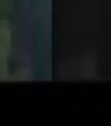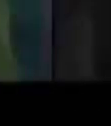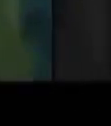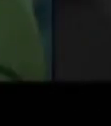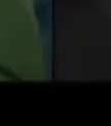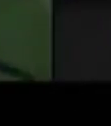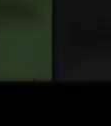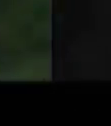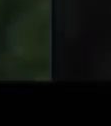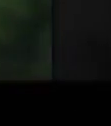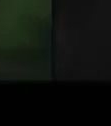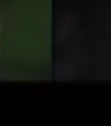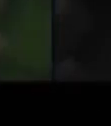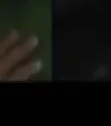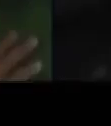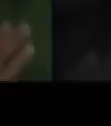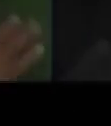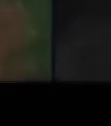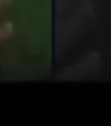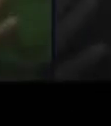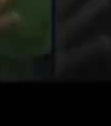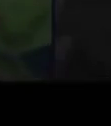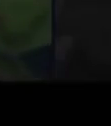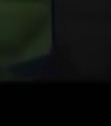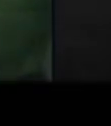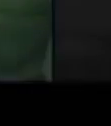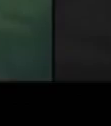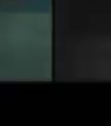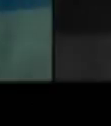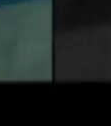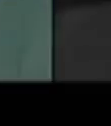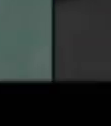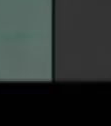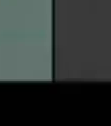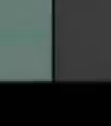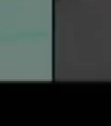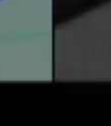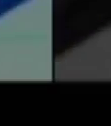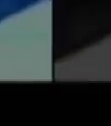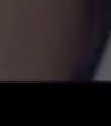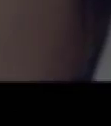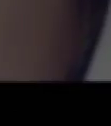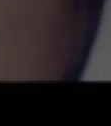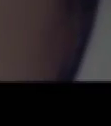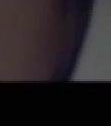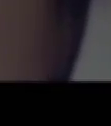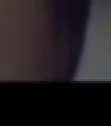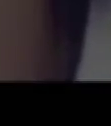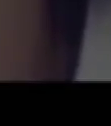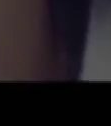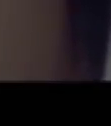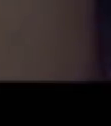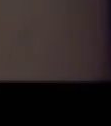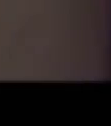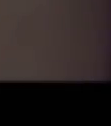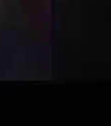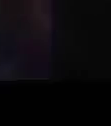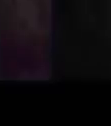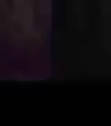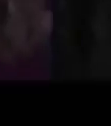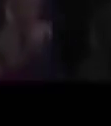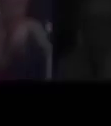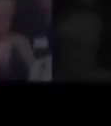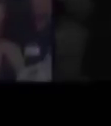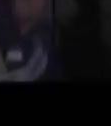muerte, morir o vencer. Cuba soy yo, eres tú y también él. Y le voy a ser